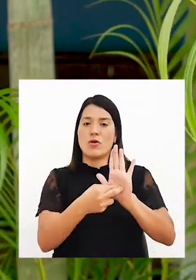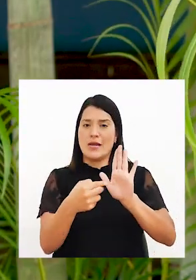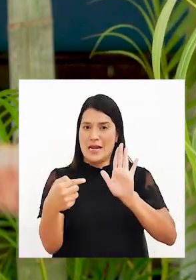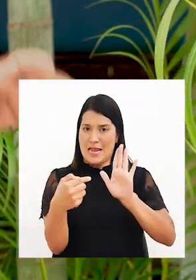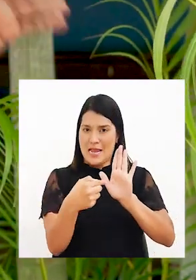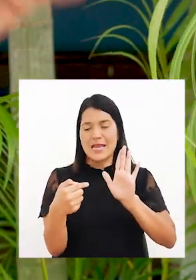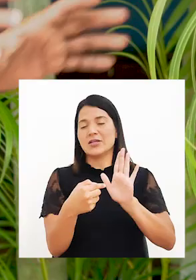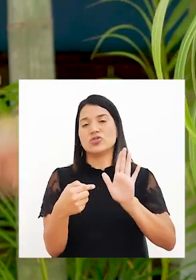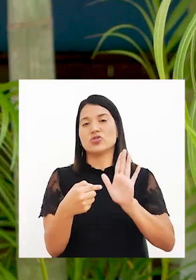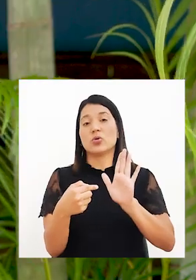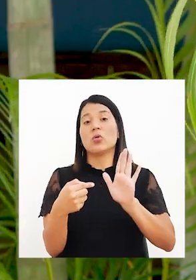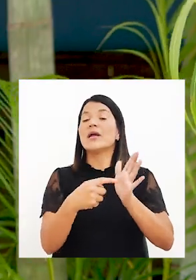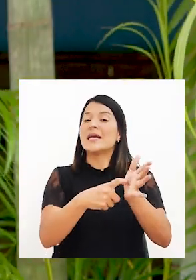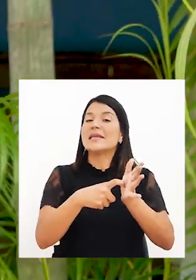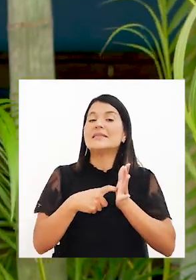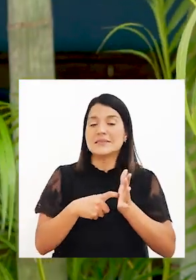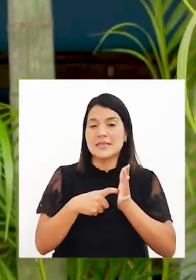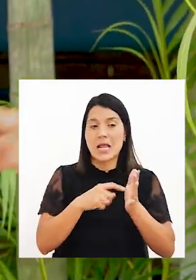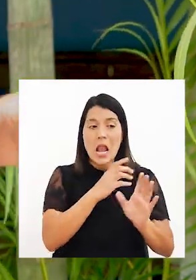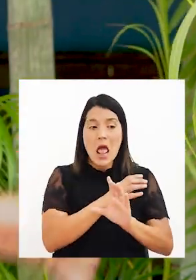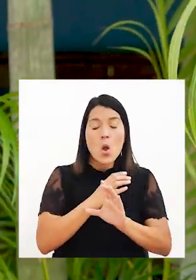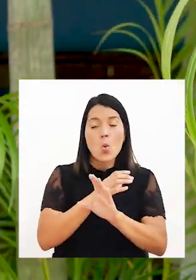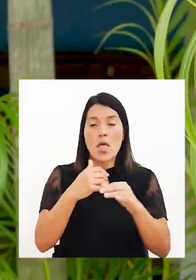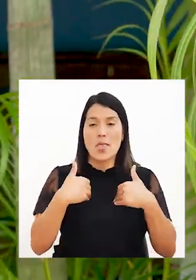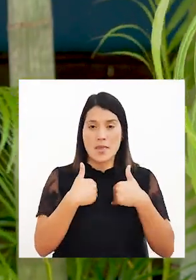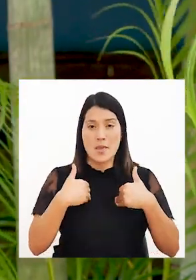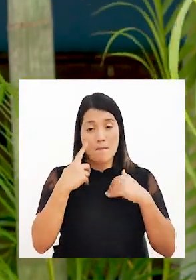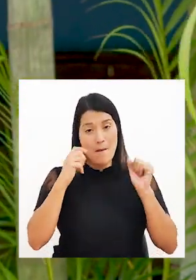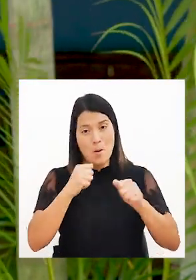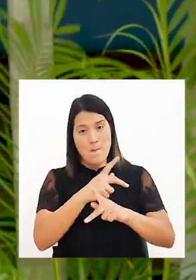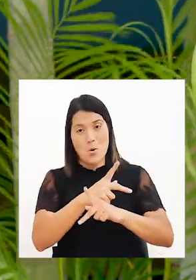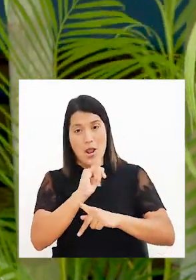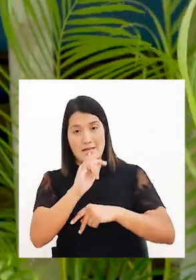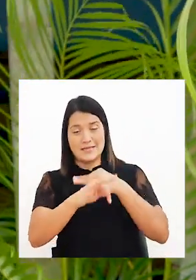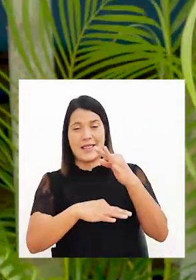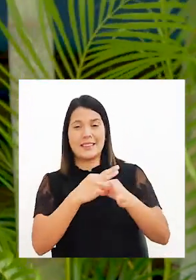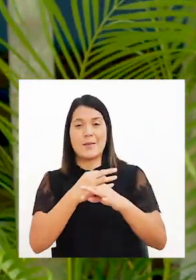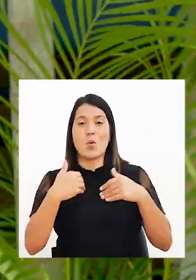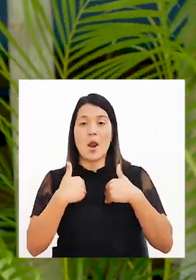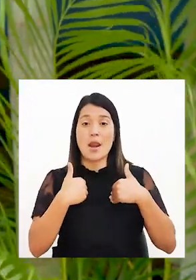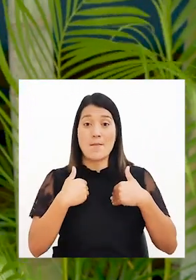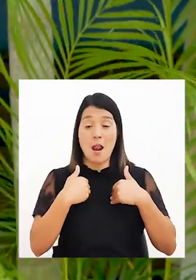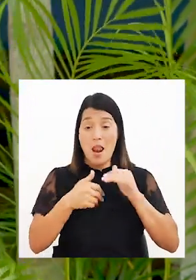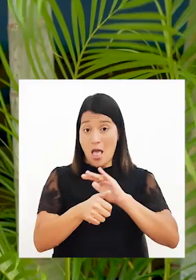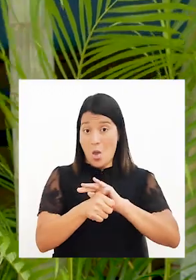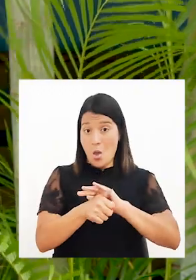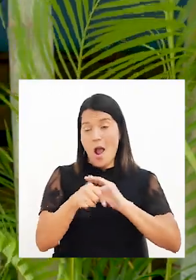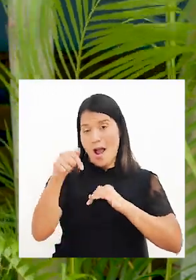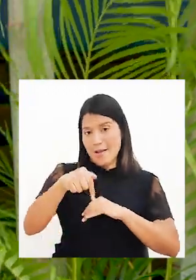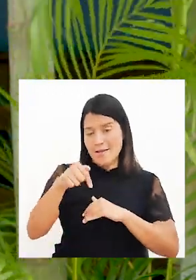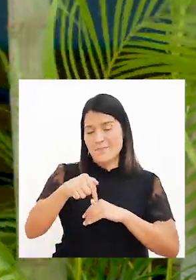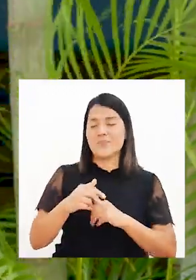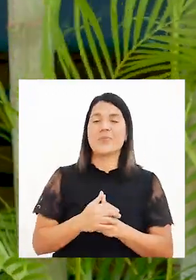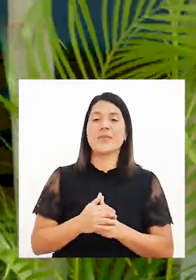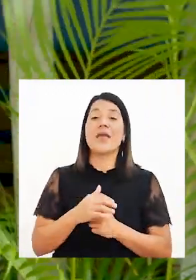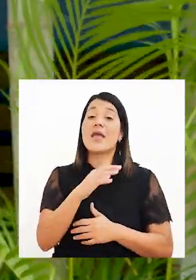es lo que exige el refugio de vida silvestre para proteger esta especie de tortuga aquí en Nacional, ¿verdad? Tenemos esa base de